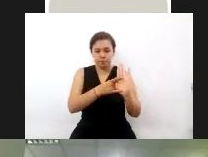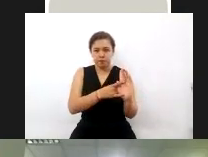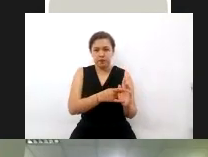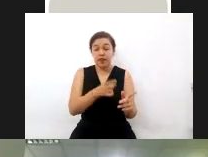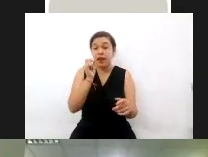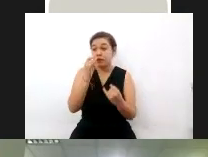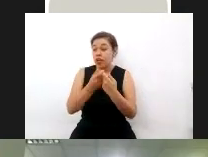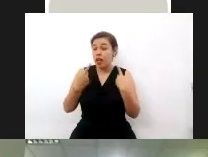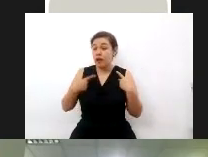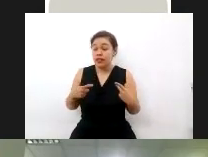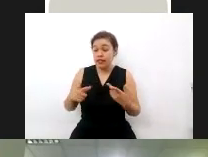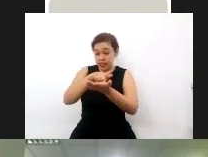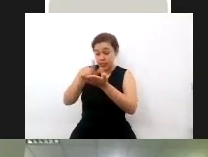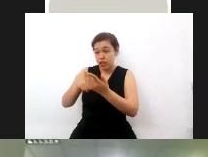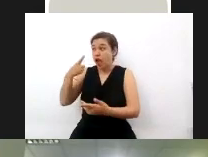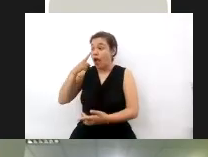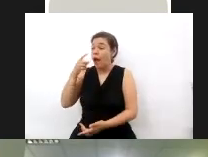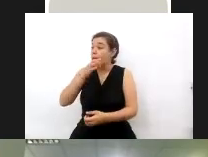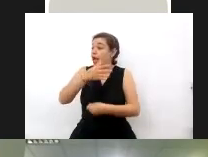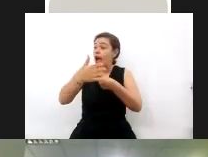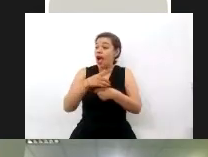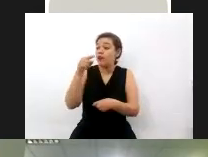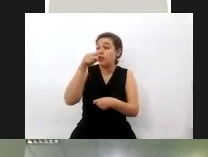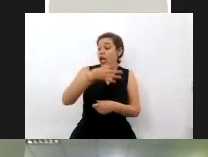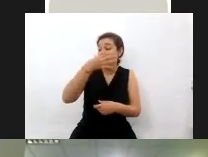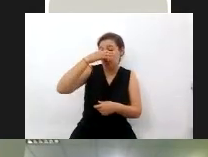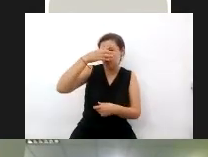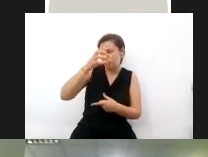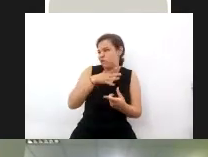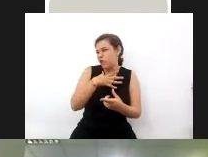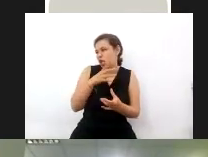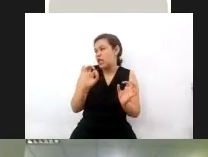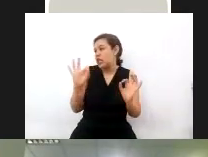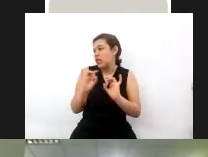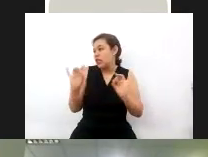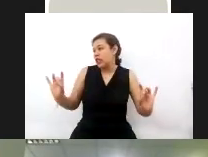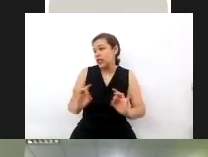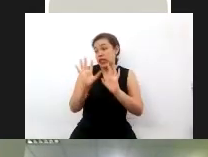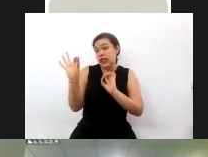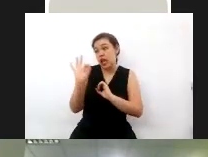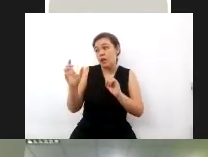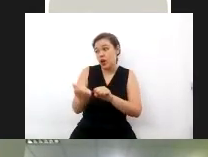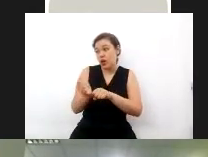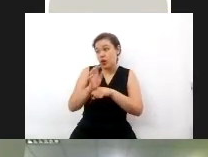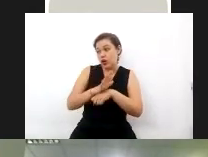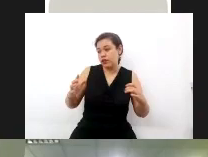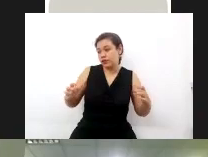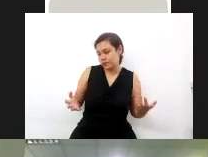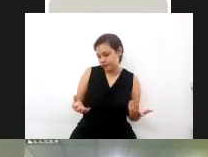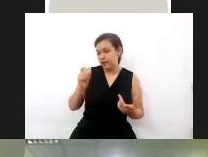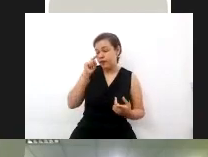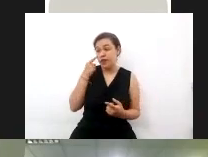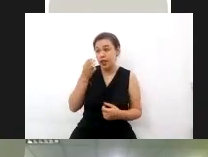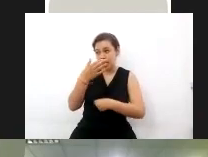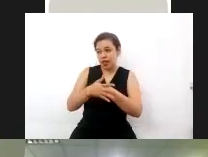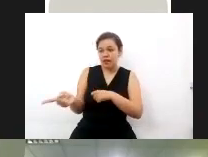notificarle al personal de limpia que el contenido de esas bolsas tiene que ver con residuos sanitarios y se tienen que